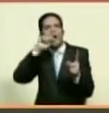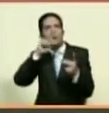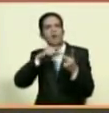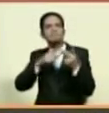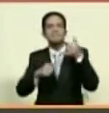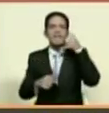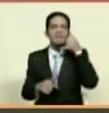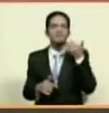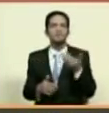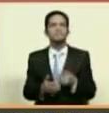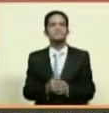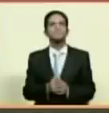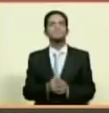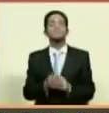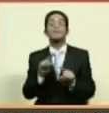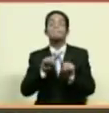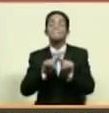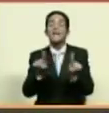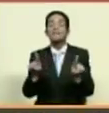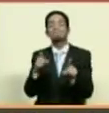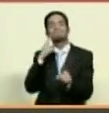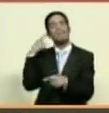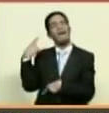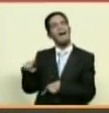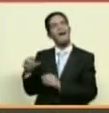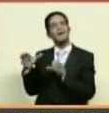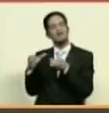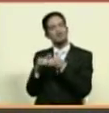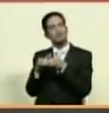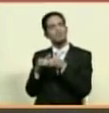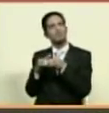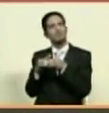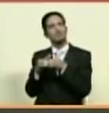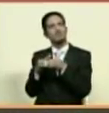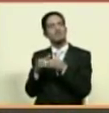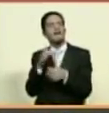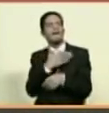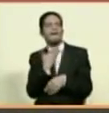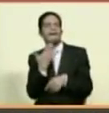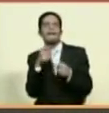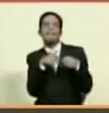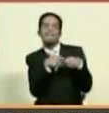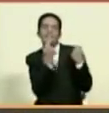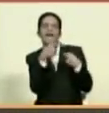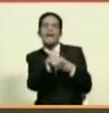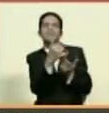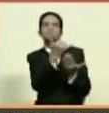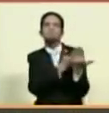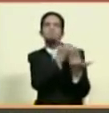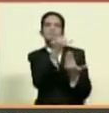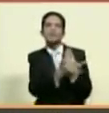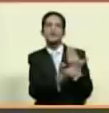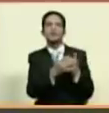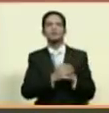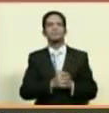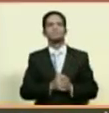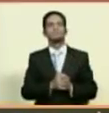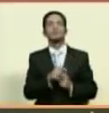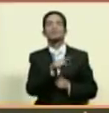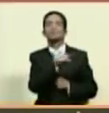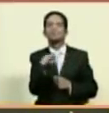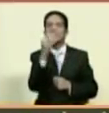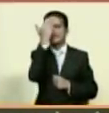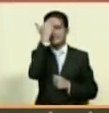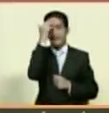Pero existen sectores que pretenden boicotear esta política. Ustedes saben que este